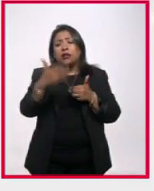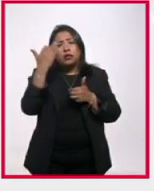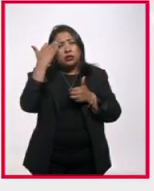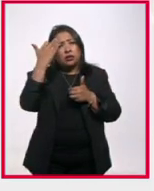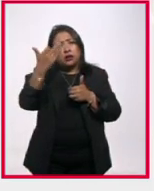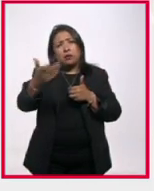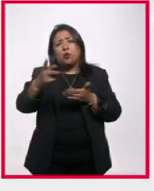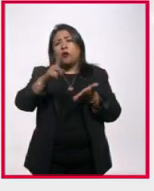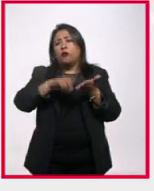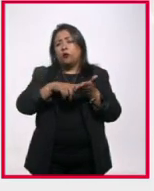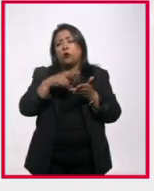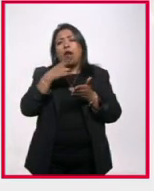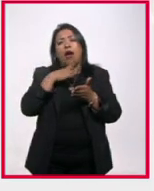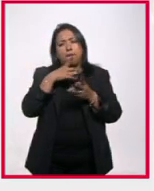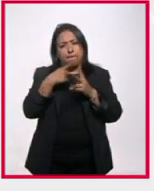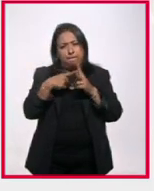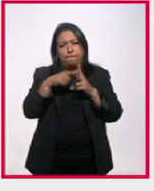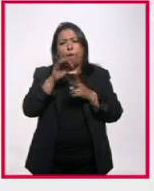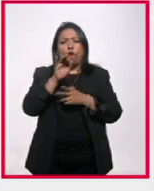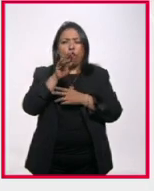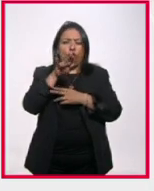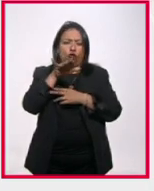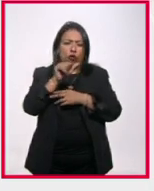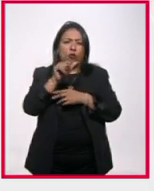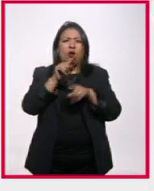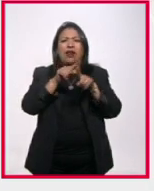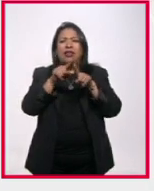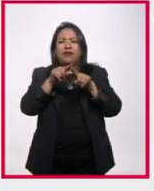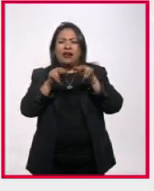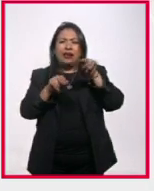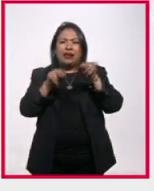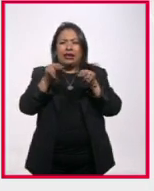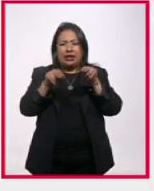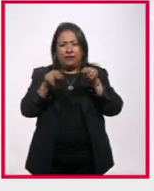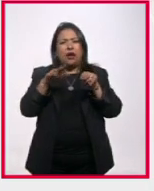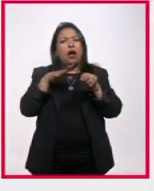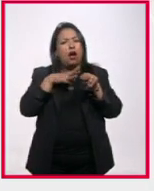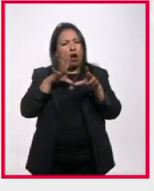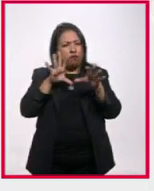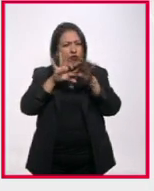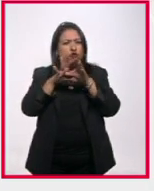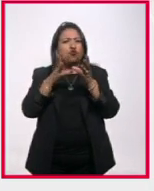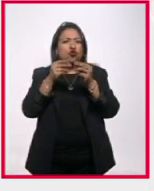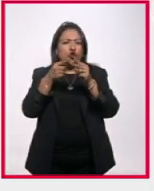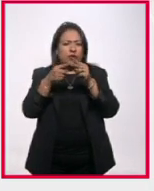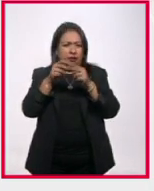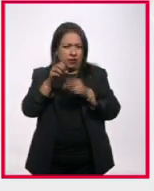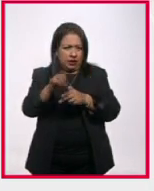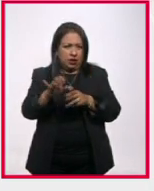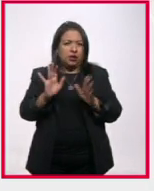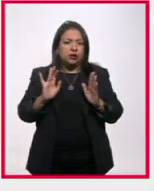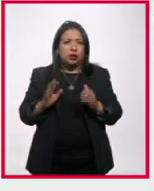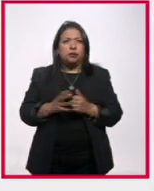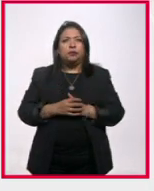hay una fórmula matemática ahí, ¿no? Diferentes frecuencias, hay muchísimo,